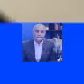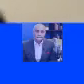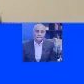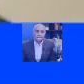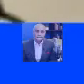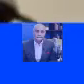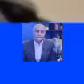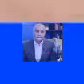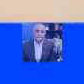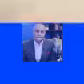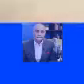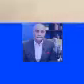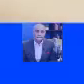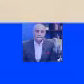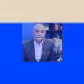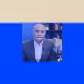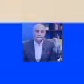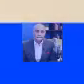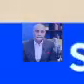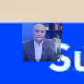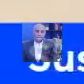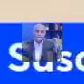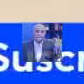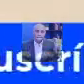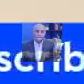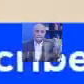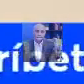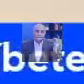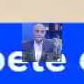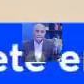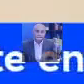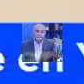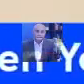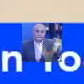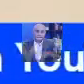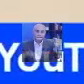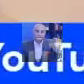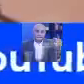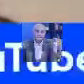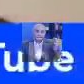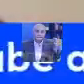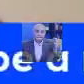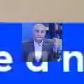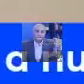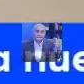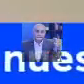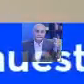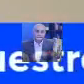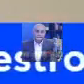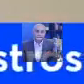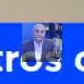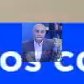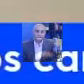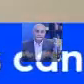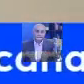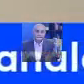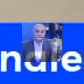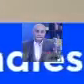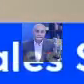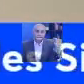mi querido Hamlet, ¿por qué no cerramos invitando a la gente a tus redes, diputado? Gracias, Vicente. Me encuentran en Twitter como